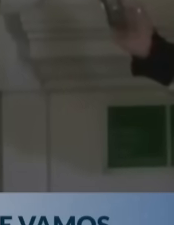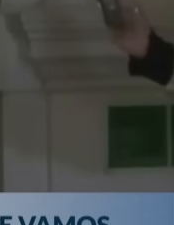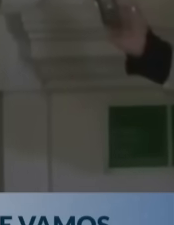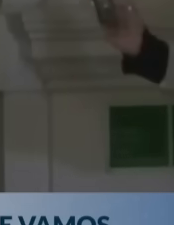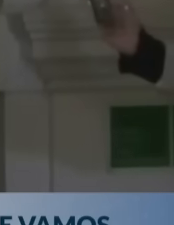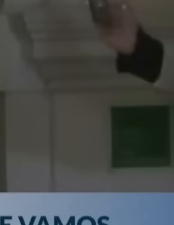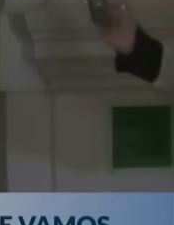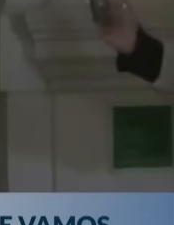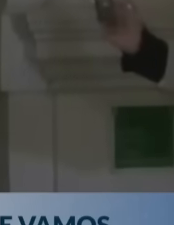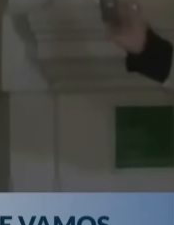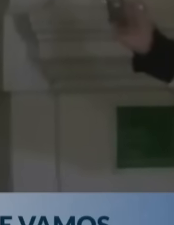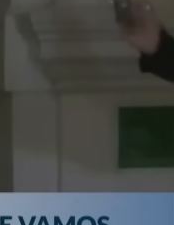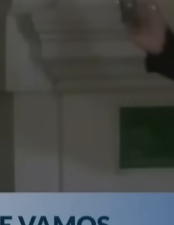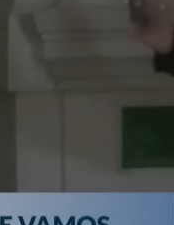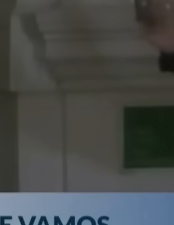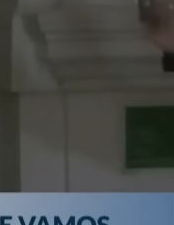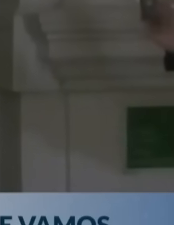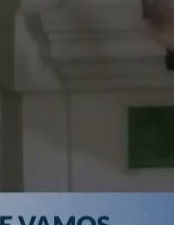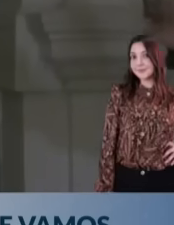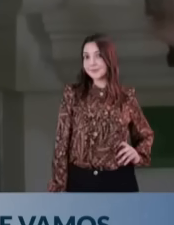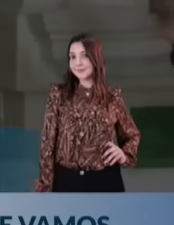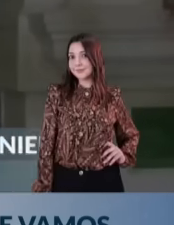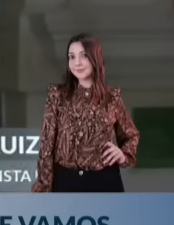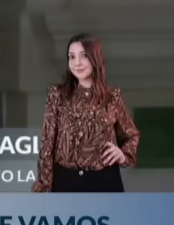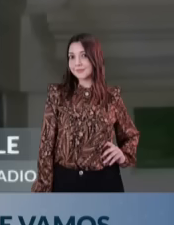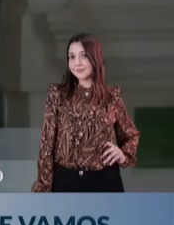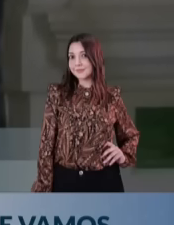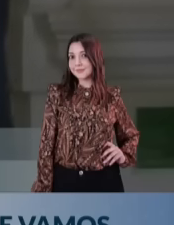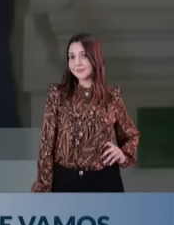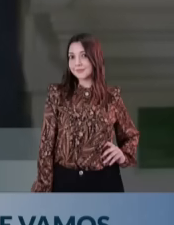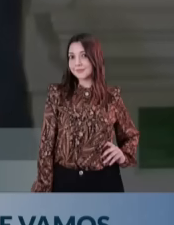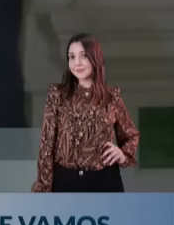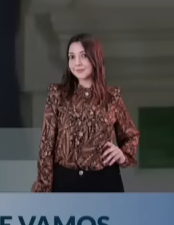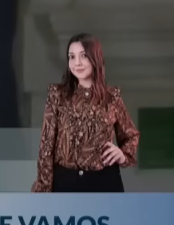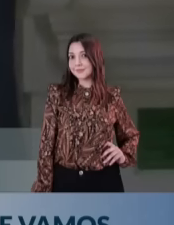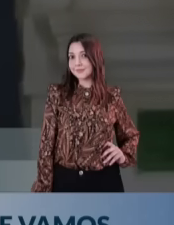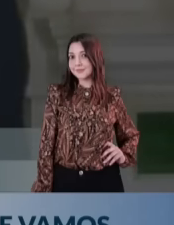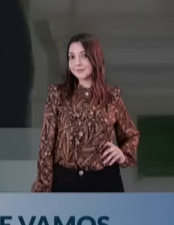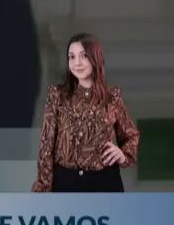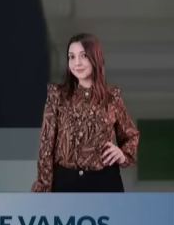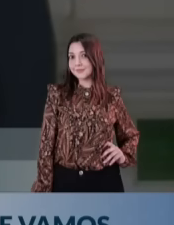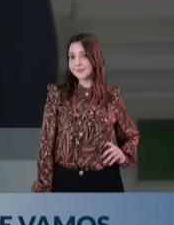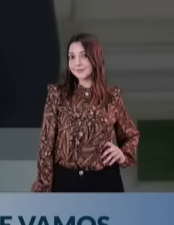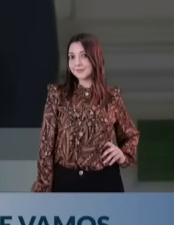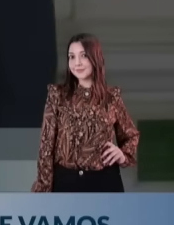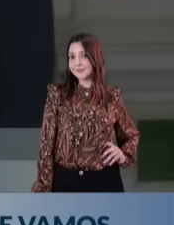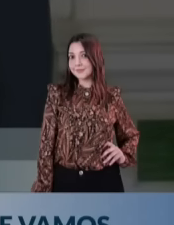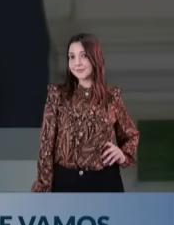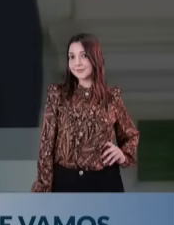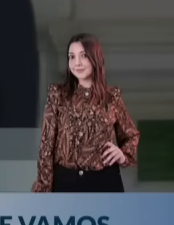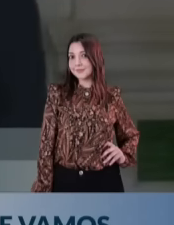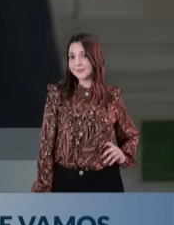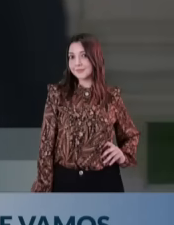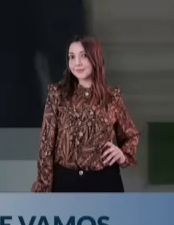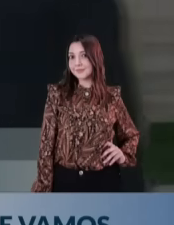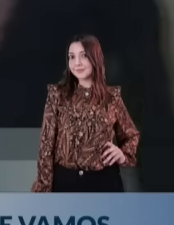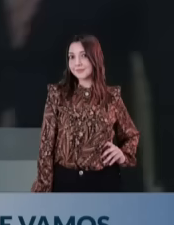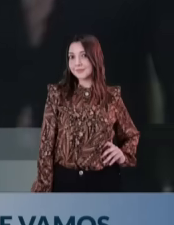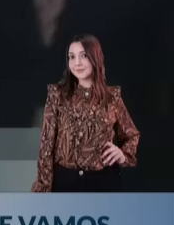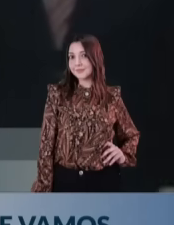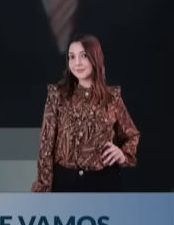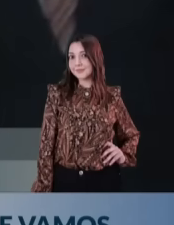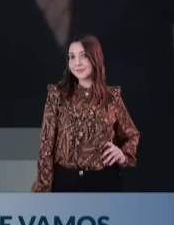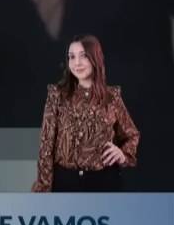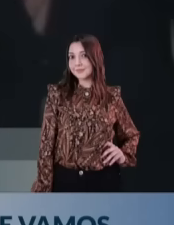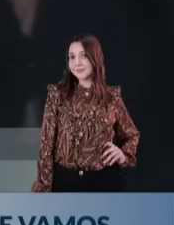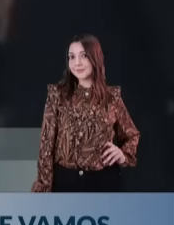humanos. Tensiones, solamente tensiones en el marco de estos 50 años a puertas del 11 de septiembre.